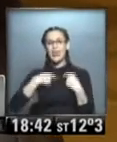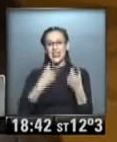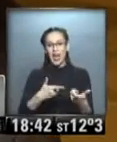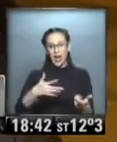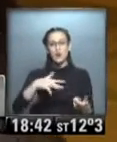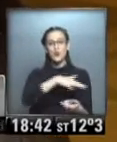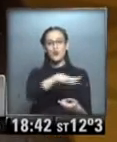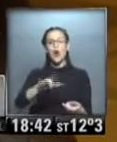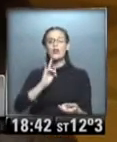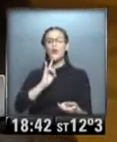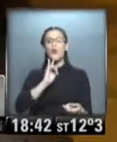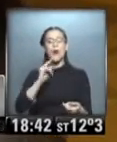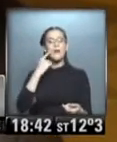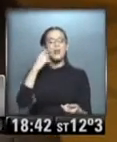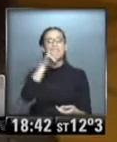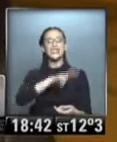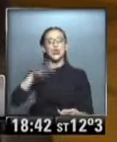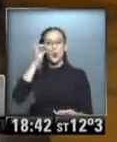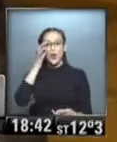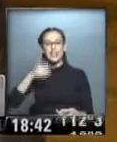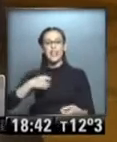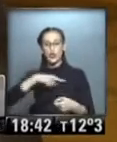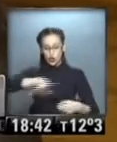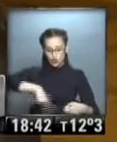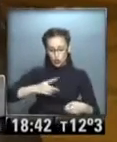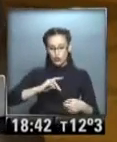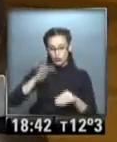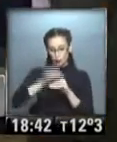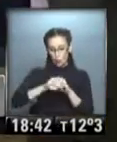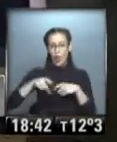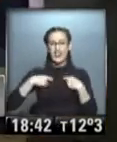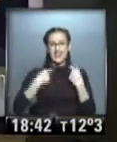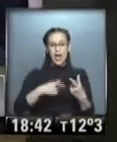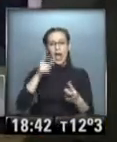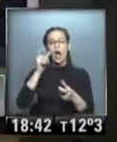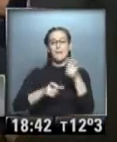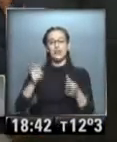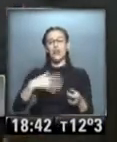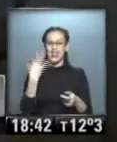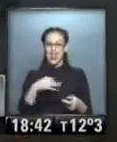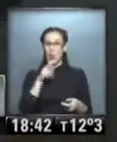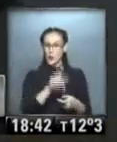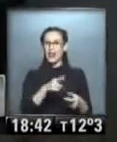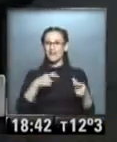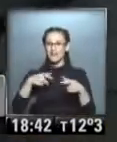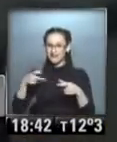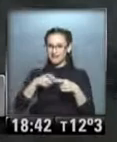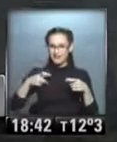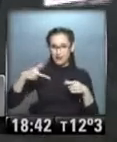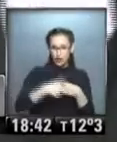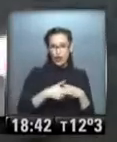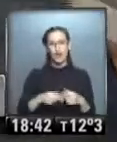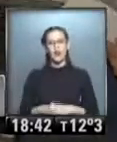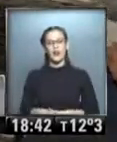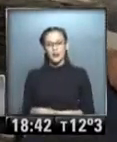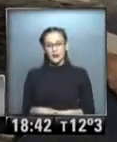Tucumán 1320 y nosotros se lo haremos acercar a la persona que le correspondía. Ahora, la